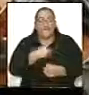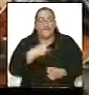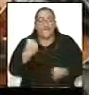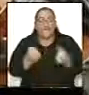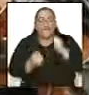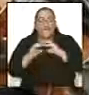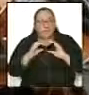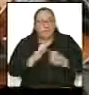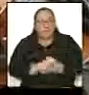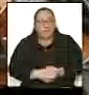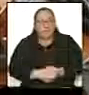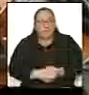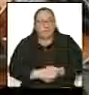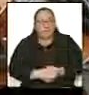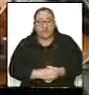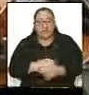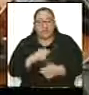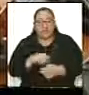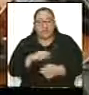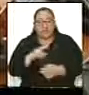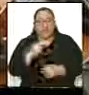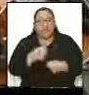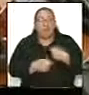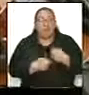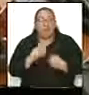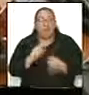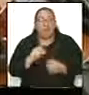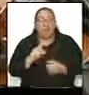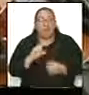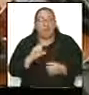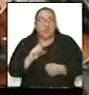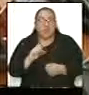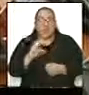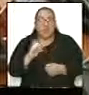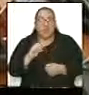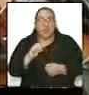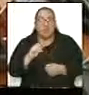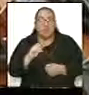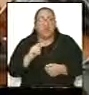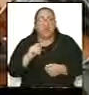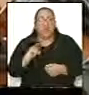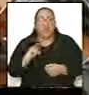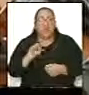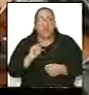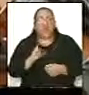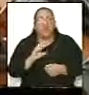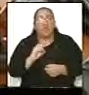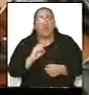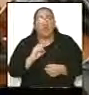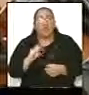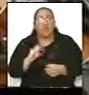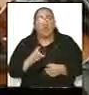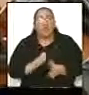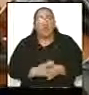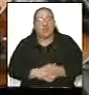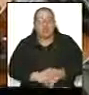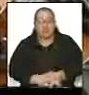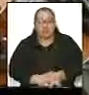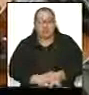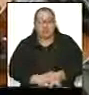y Comunicaciones, de Proinversión, de INICTEL, de CONCITEC y de OCIPTEL.